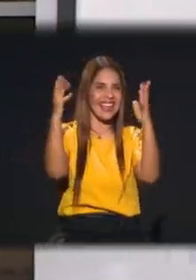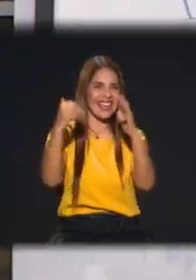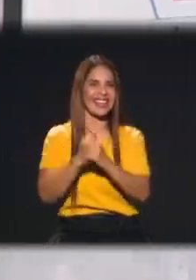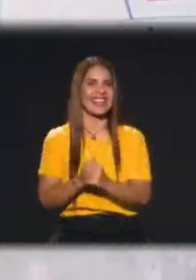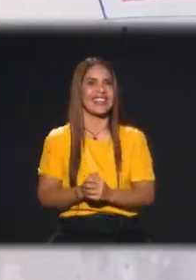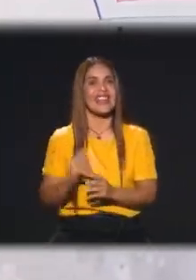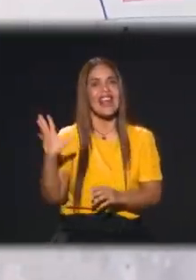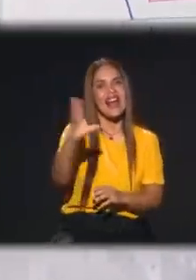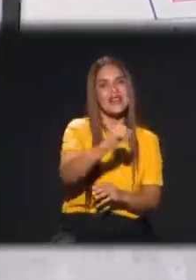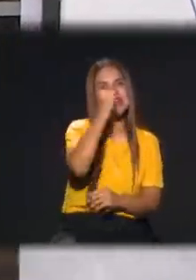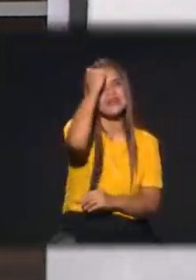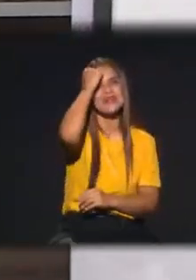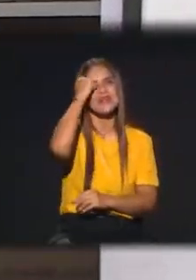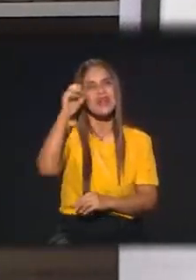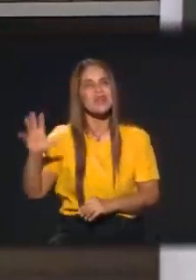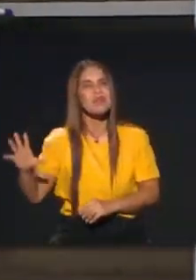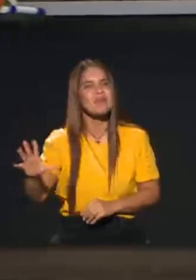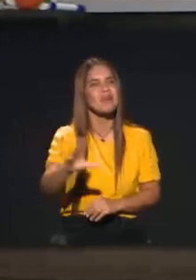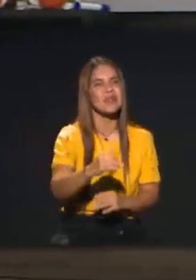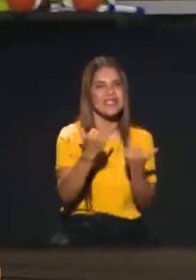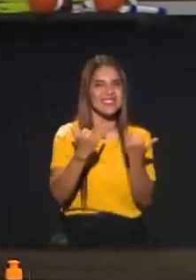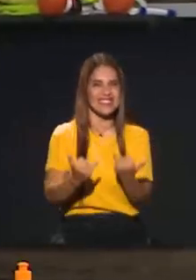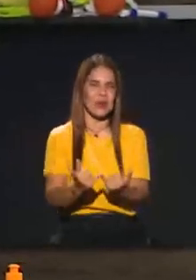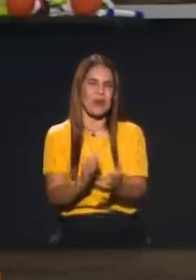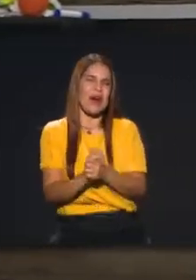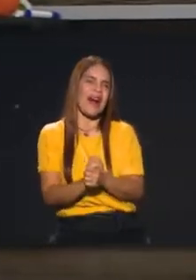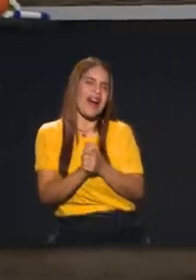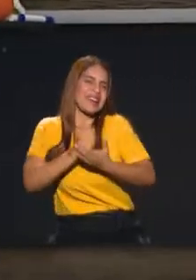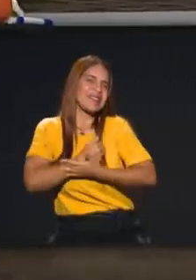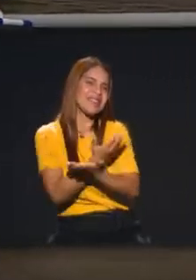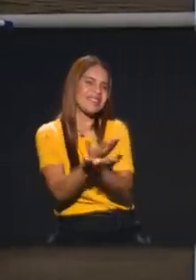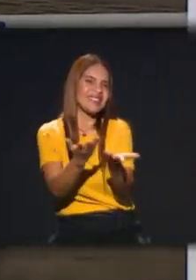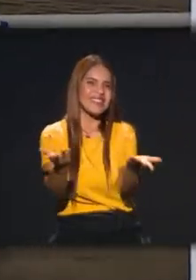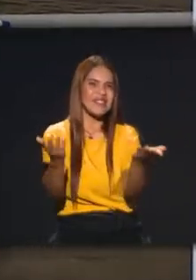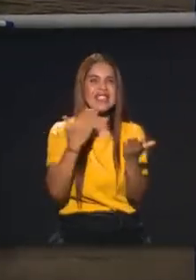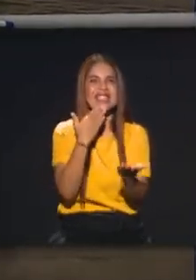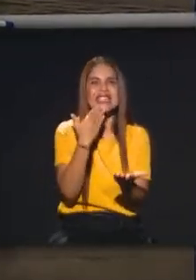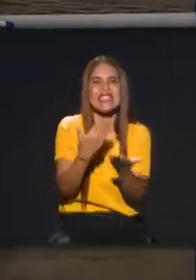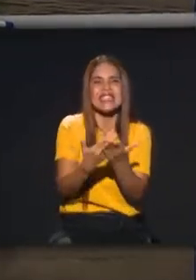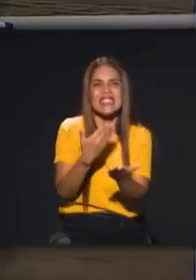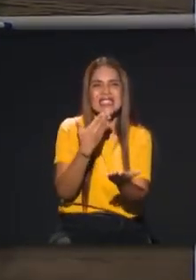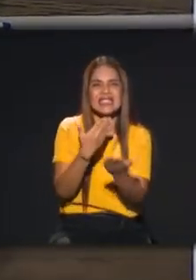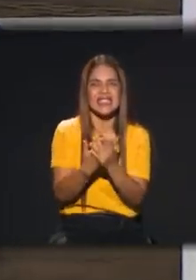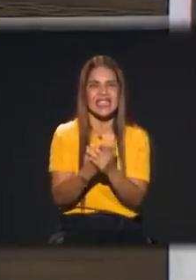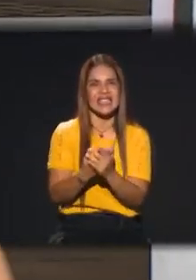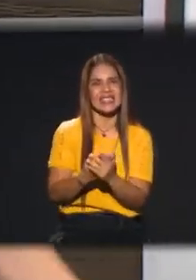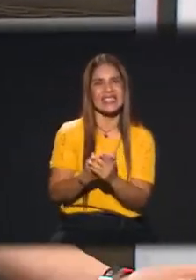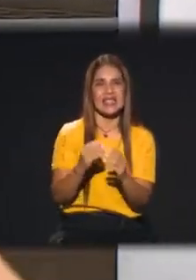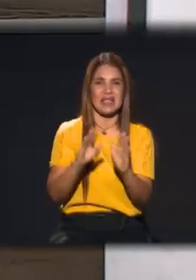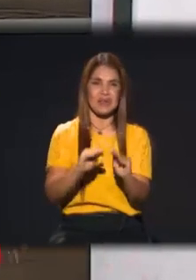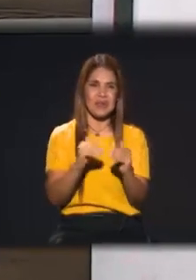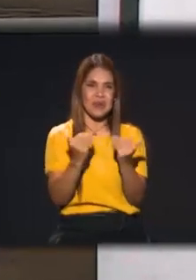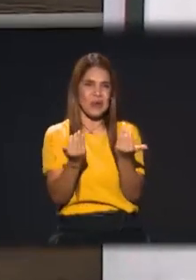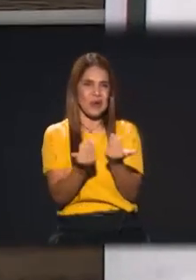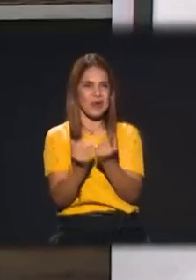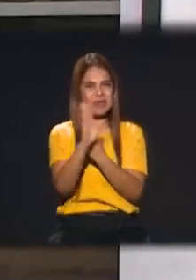Y a todos los docentes, yo lo digo con amor, gracias que se hacen de la escuela un